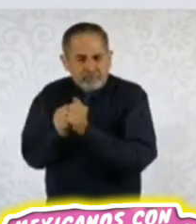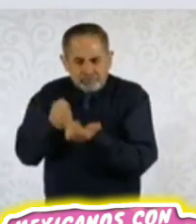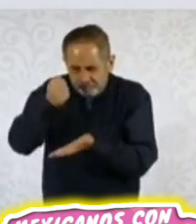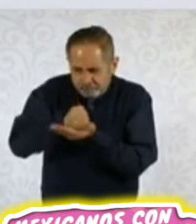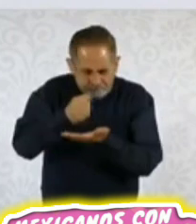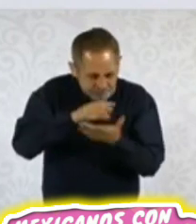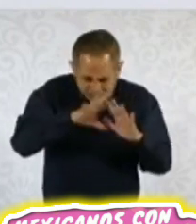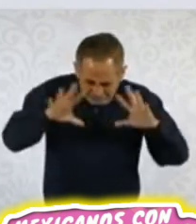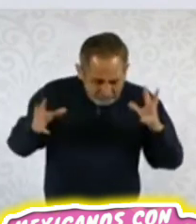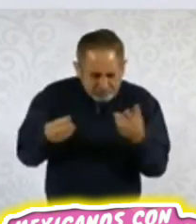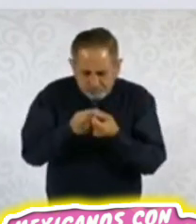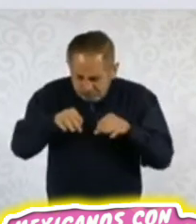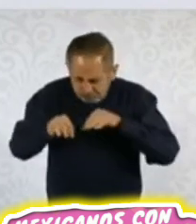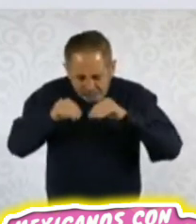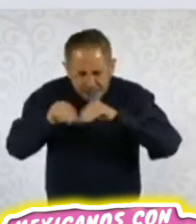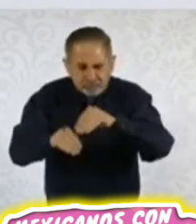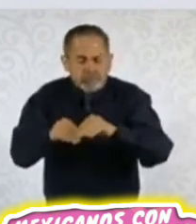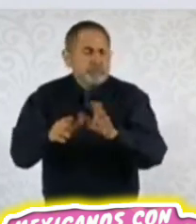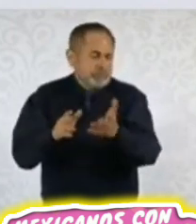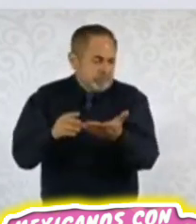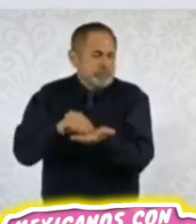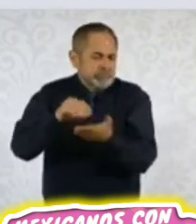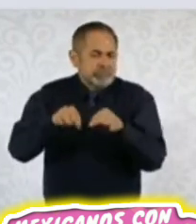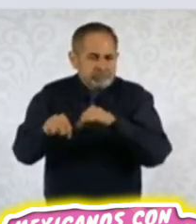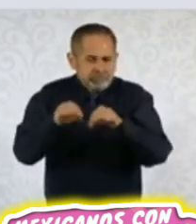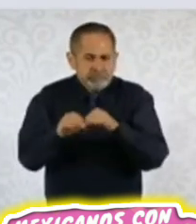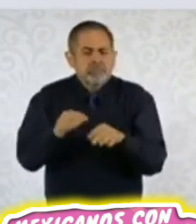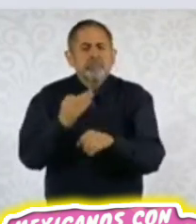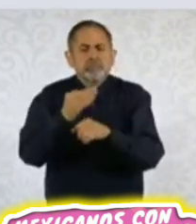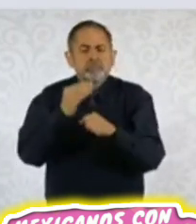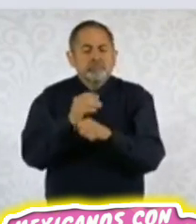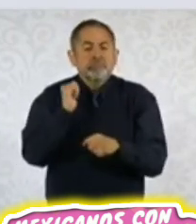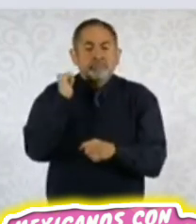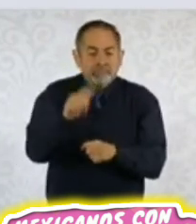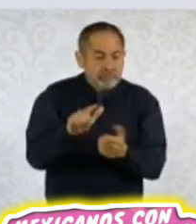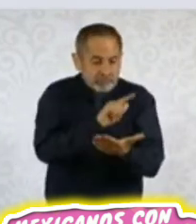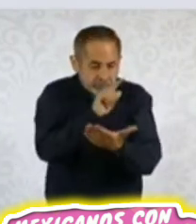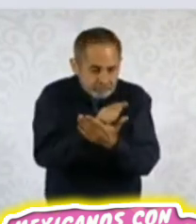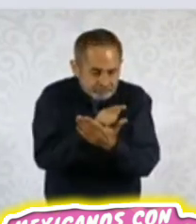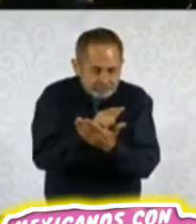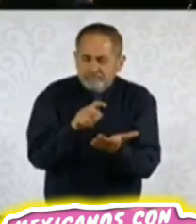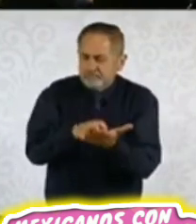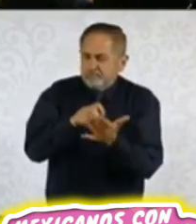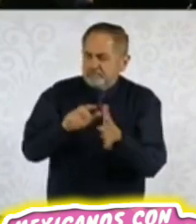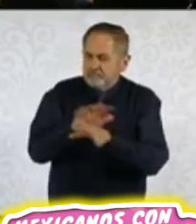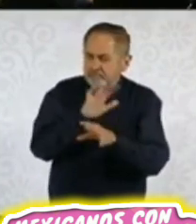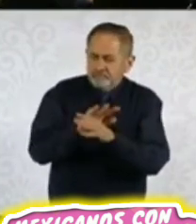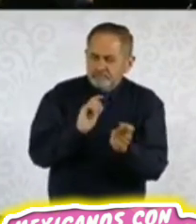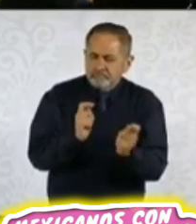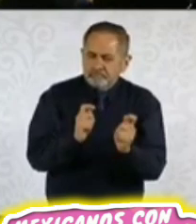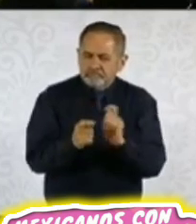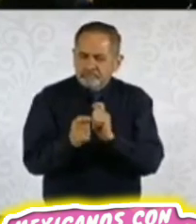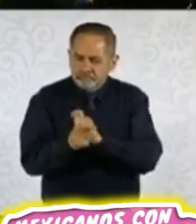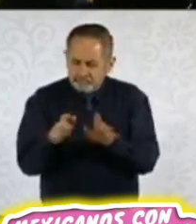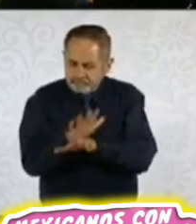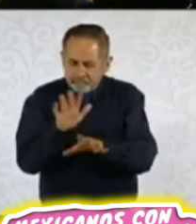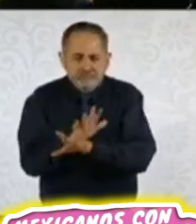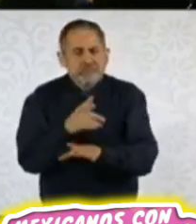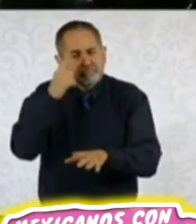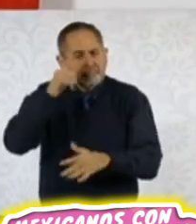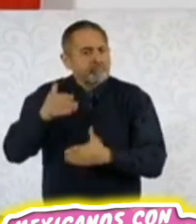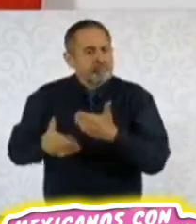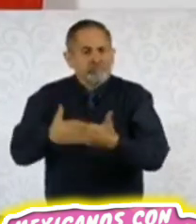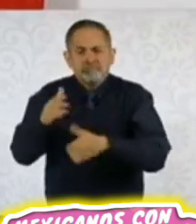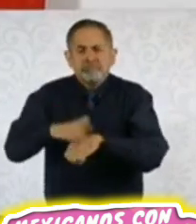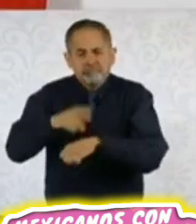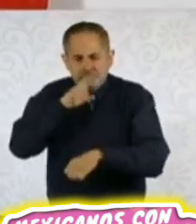estamos trabajando en ello, y también algunas adecuaciones jurídicas que nos permitan pues avanzar más